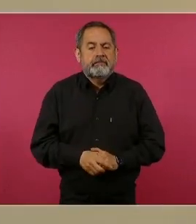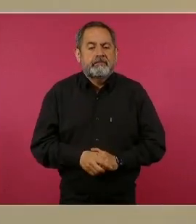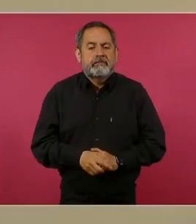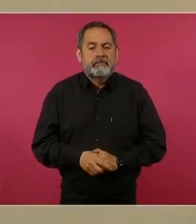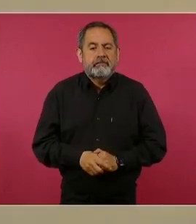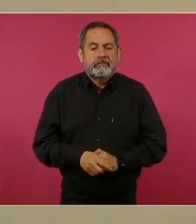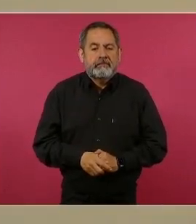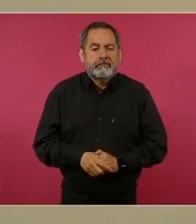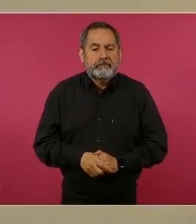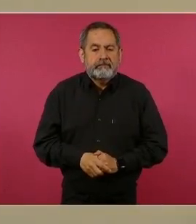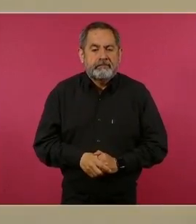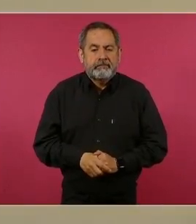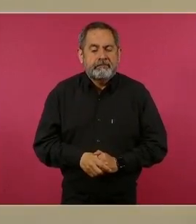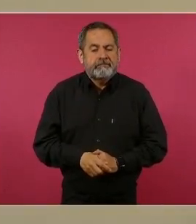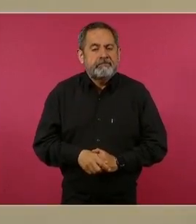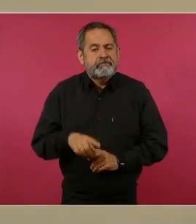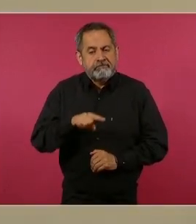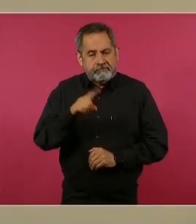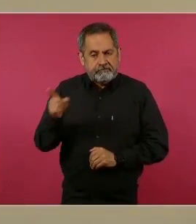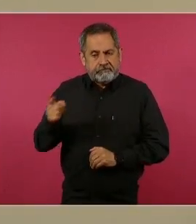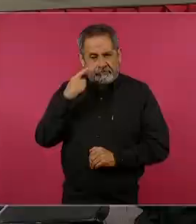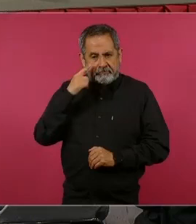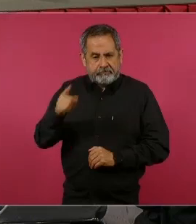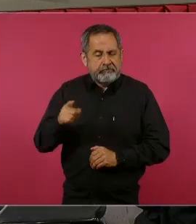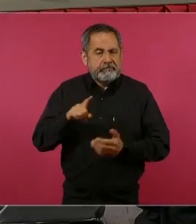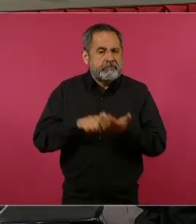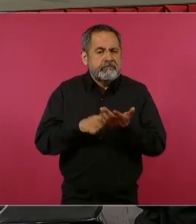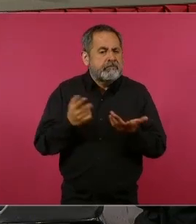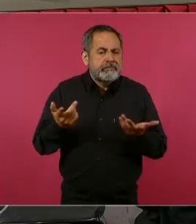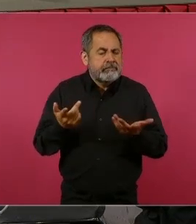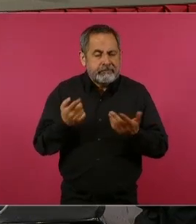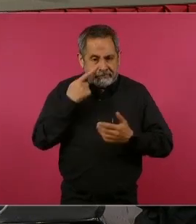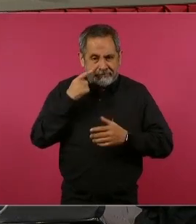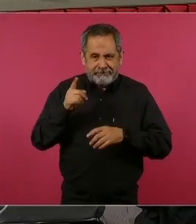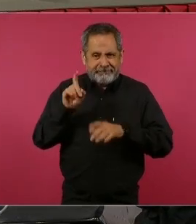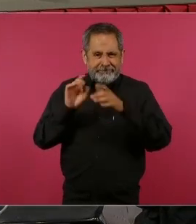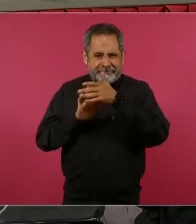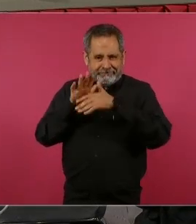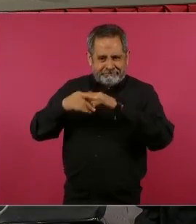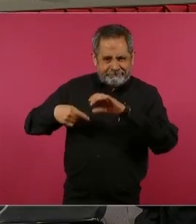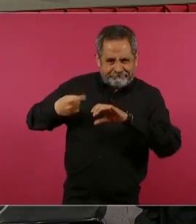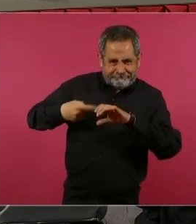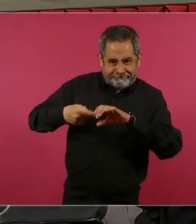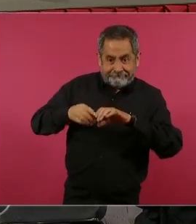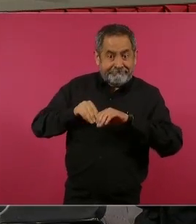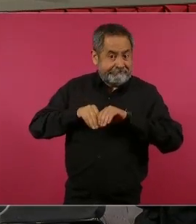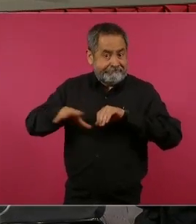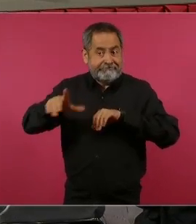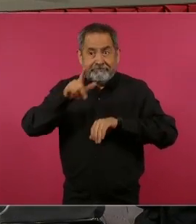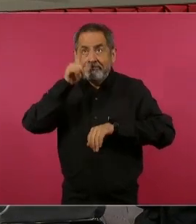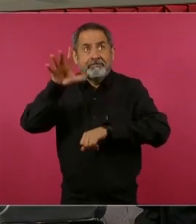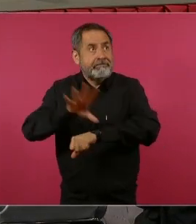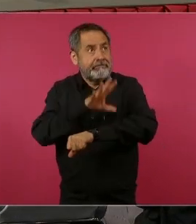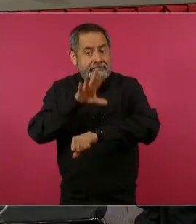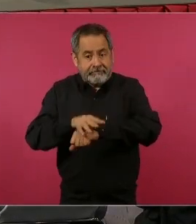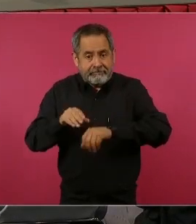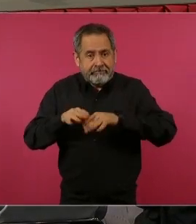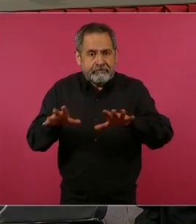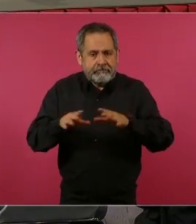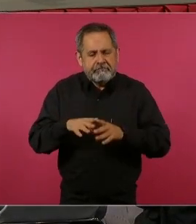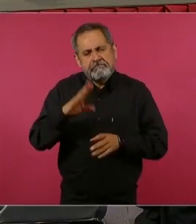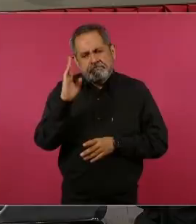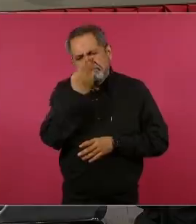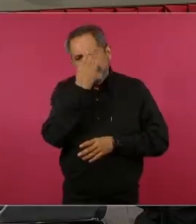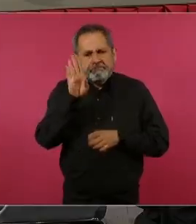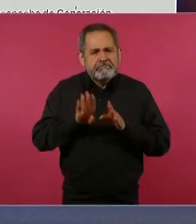cómo funciona precisamente las centrales hidroeléctricas. Estas generan todo el día, sin embargo, van variando su potencia disponible